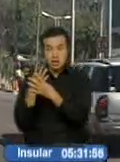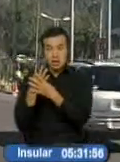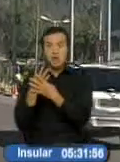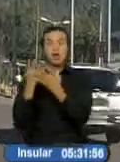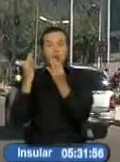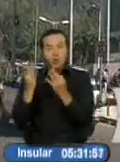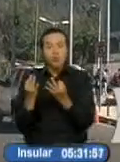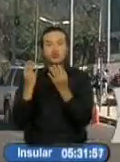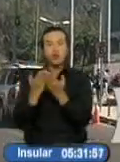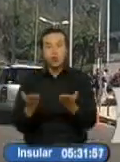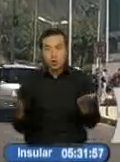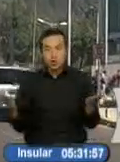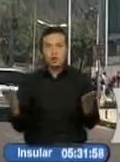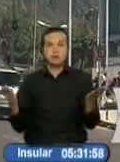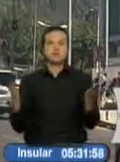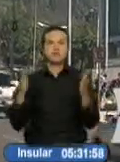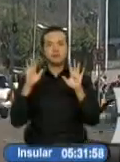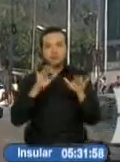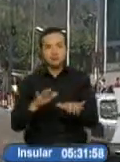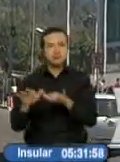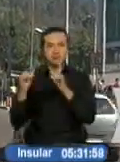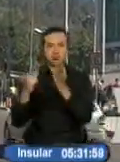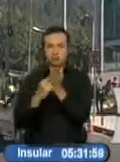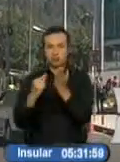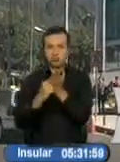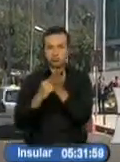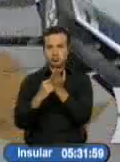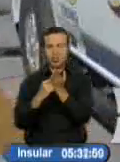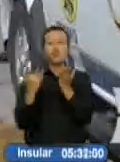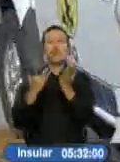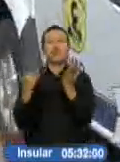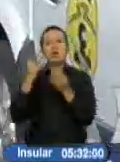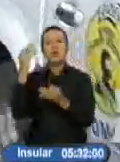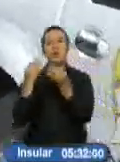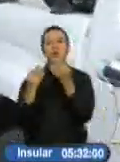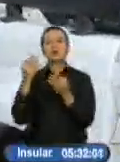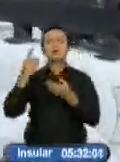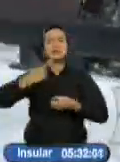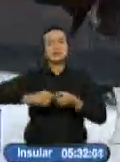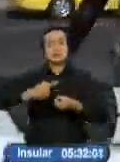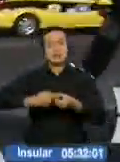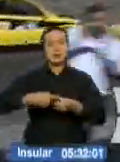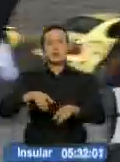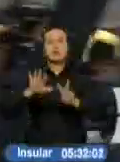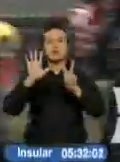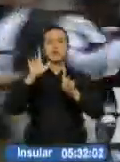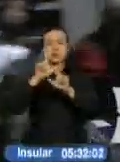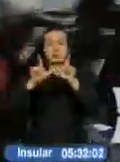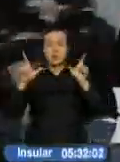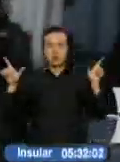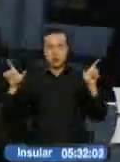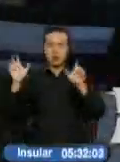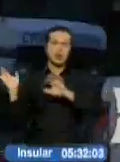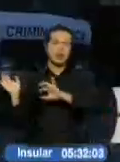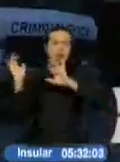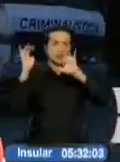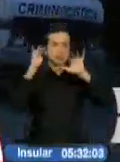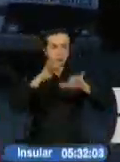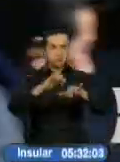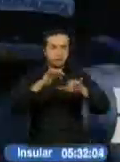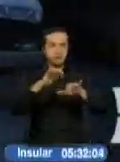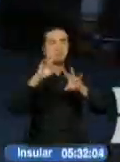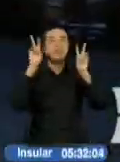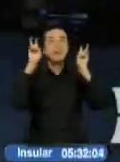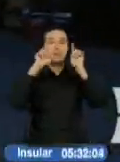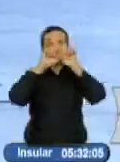A esta diligencia, que se desarrolló en la unidad de criminalística en Quito, asistieron los 7 vinculados en el presunto delito de asociación ilícita en